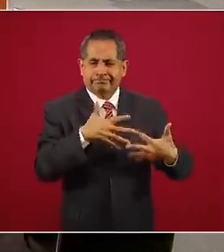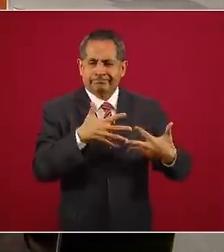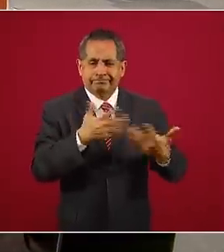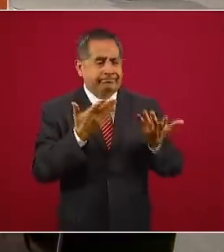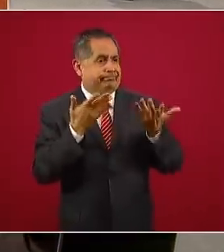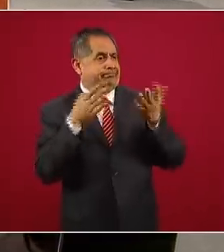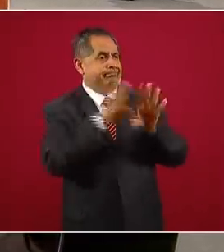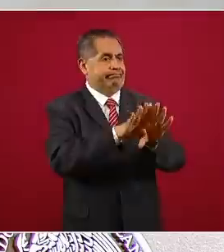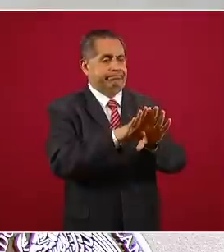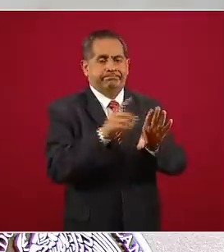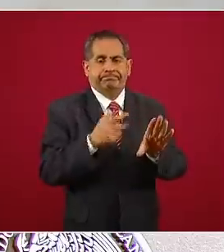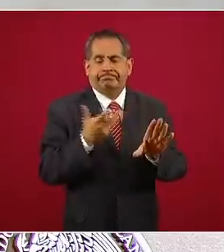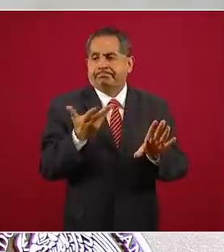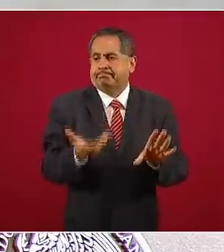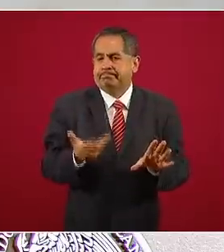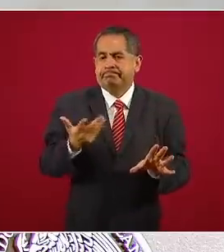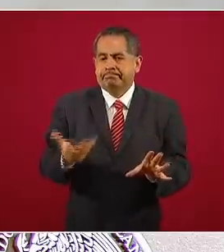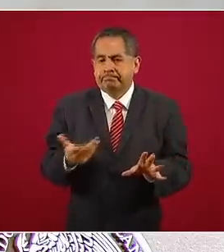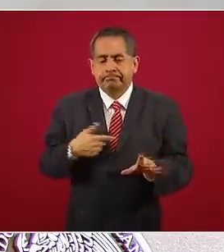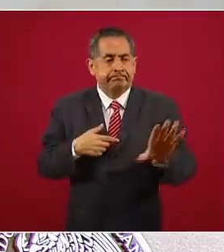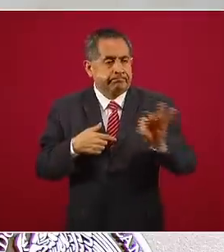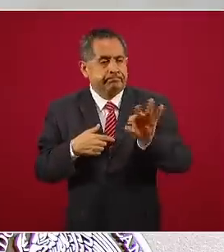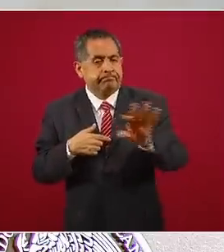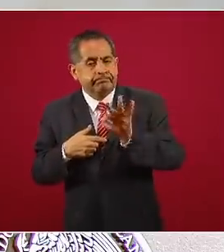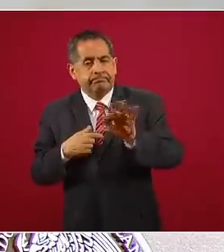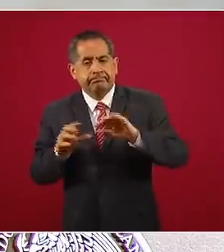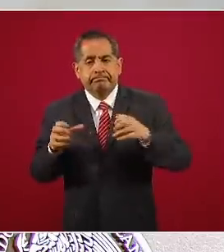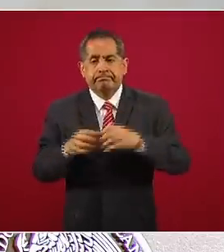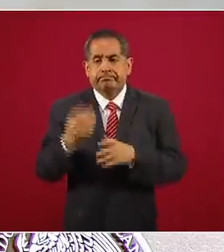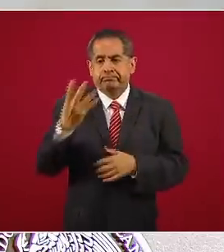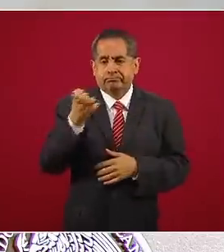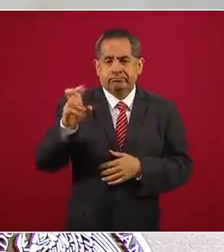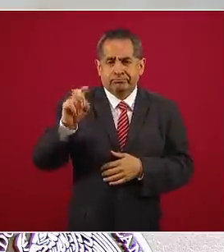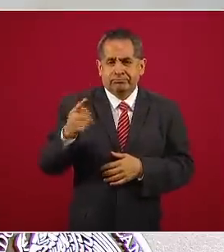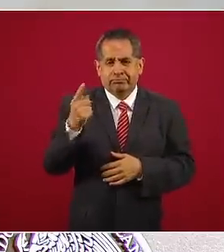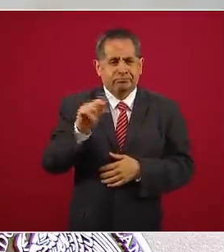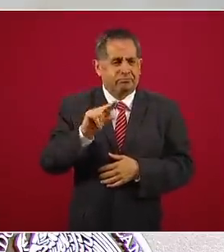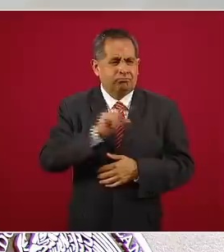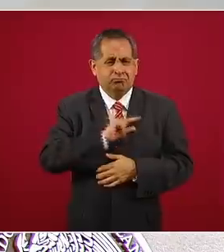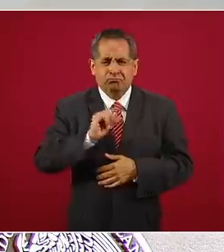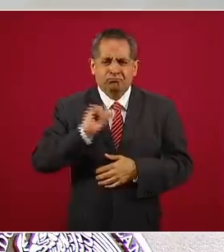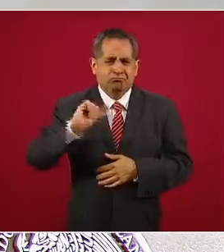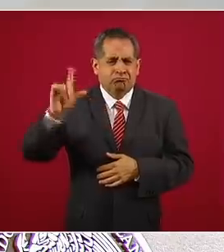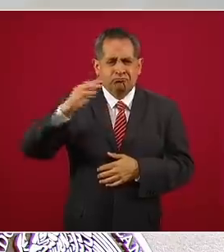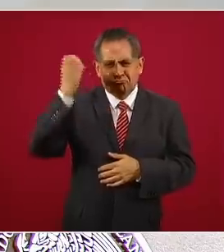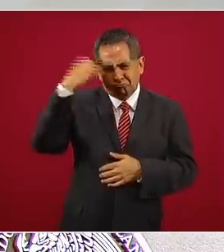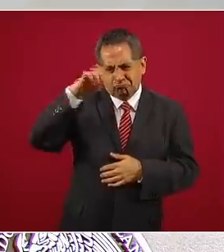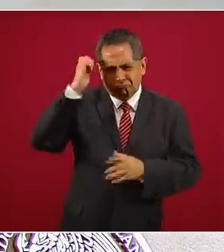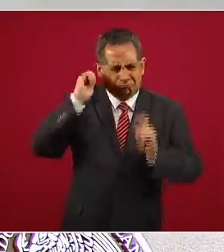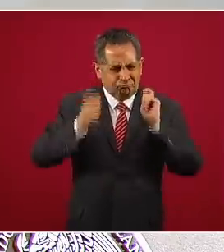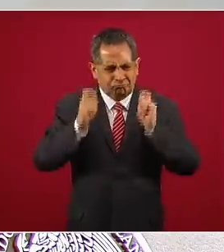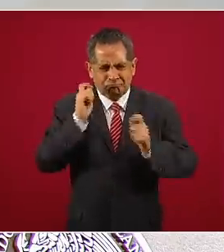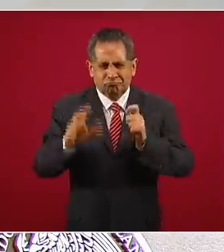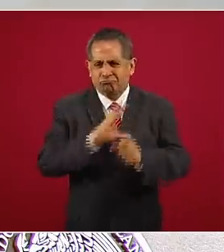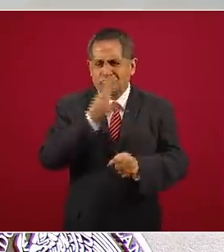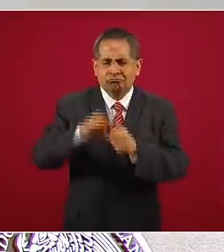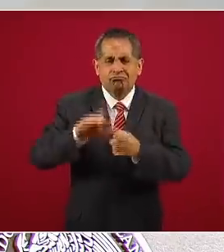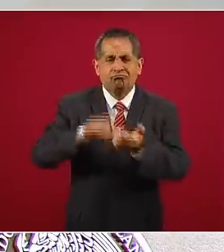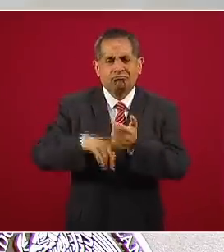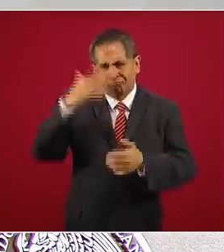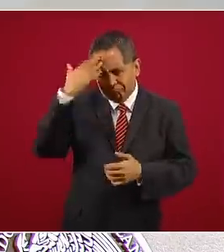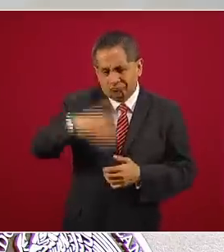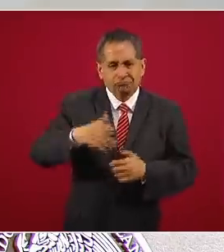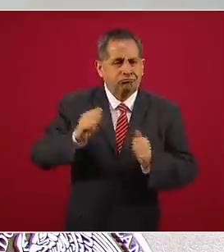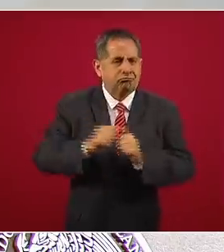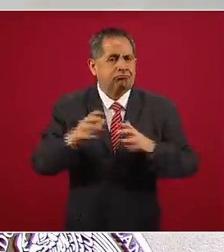es que seleccionamos a 431 especialistas expertos que colaboran diariamente en la fundación teletón